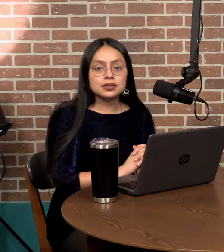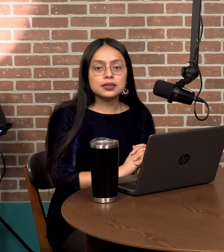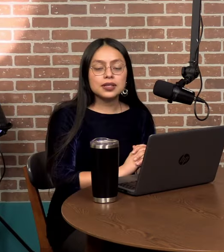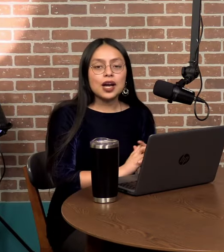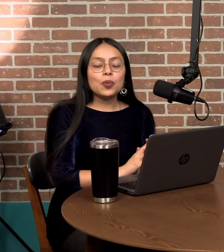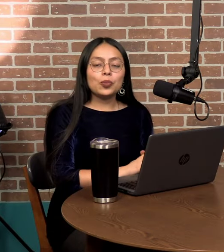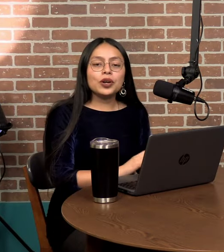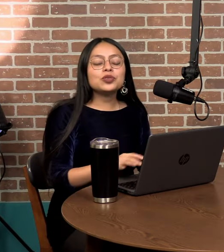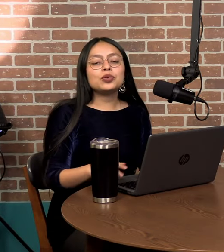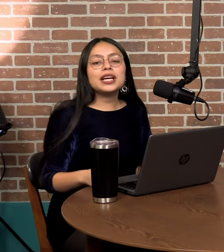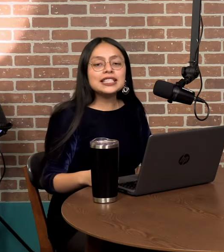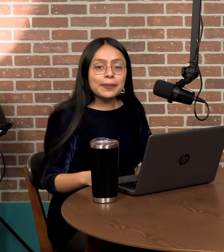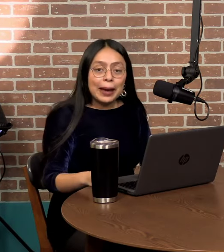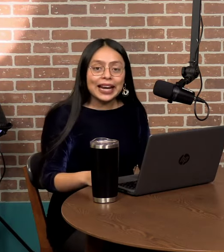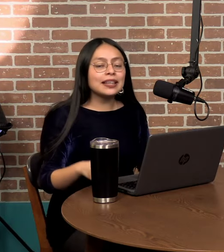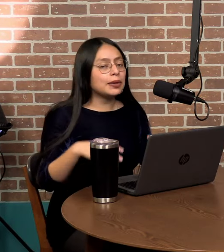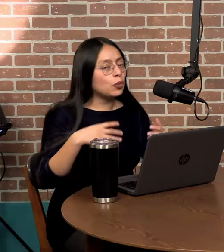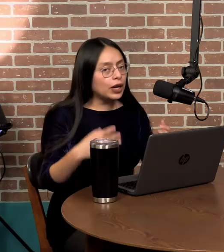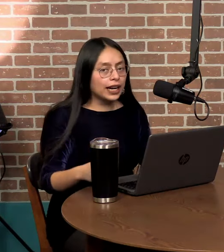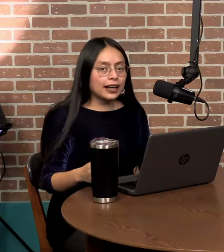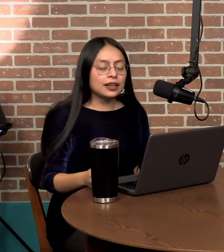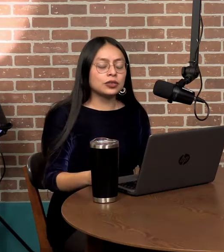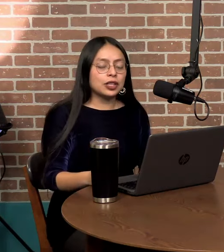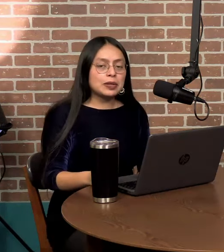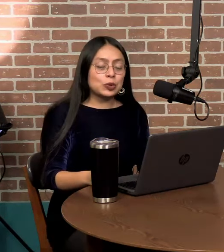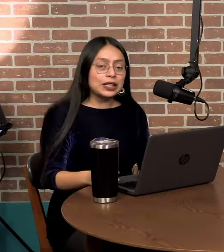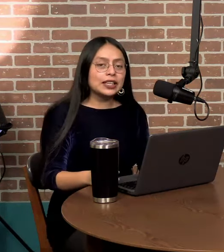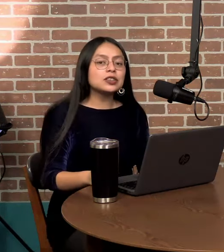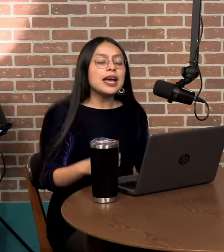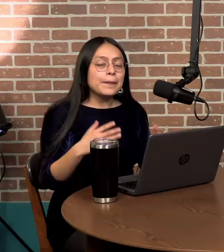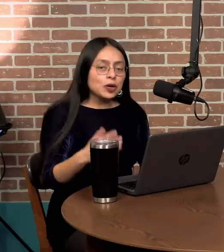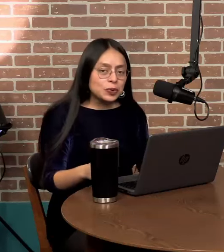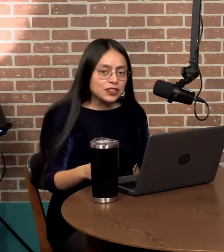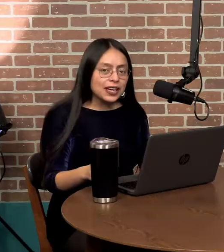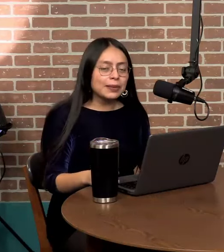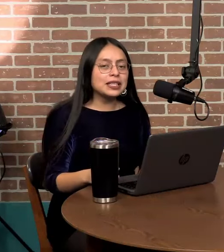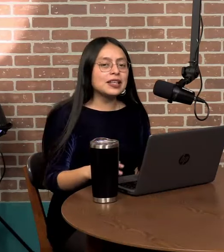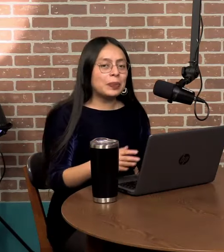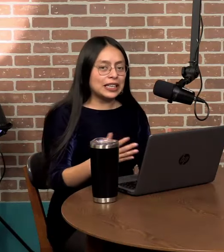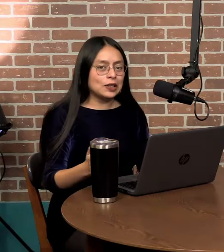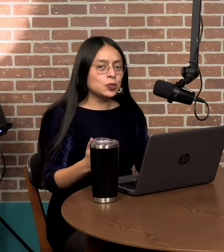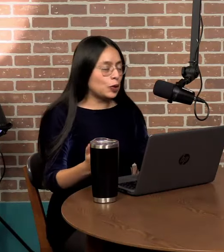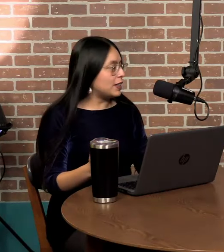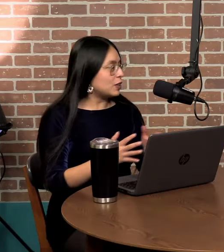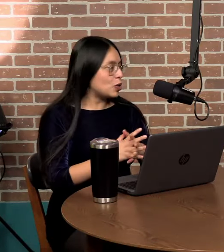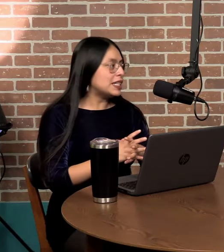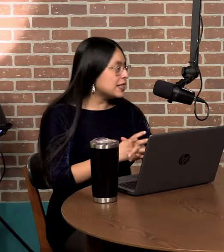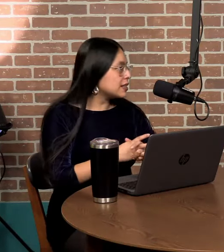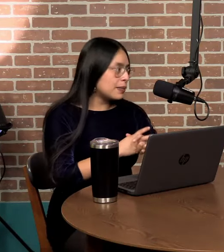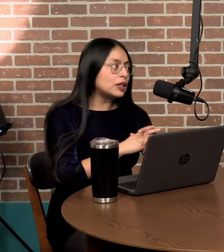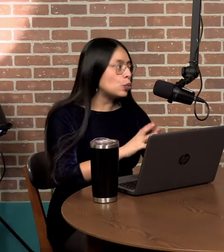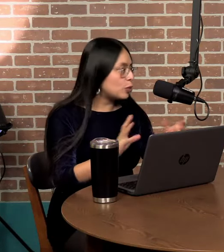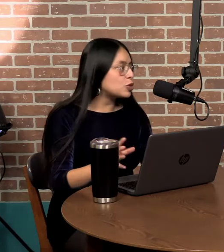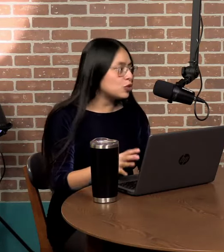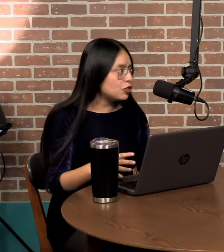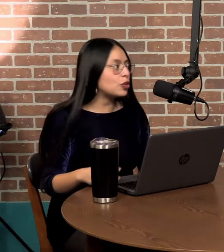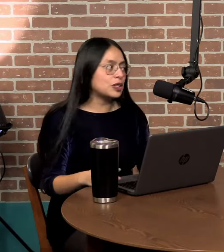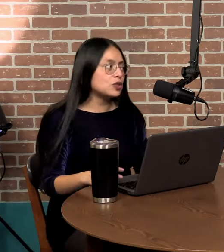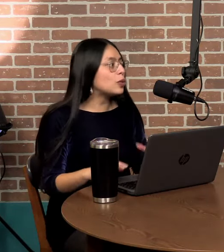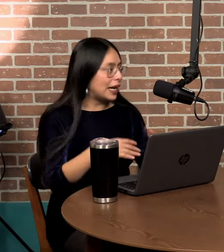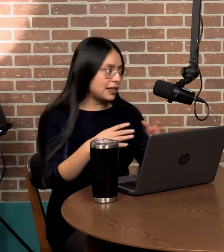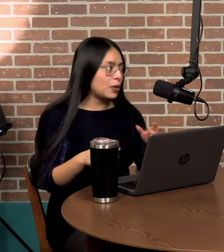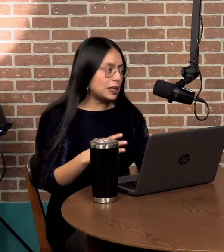semanal bueno es una semana también muy cargada con temas políticos pero específicamente de partidos políticos no Ilse esta semana tuvimos